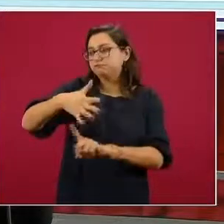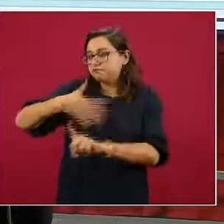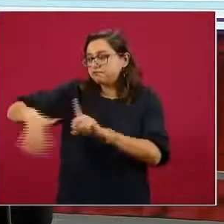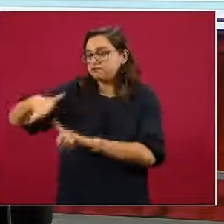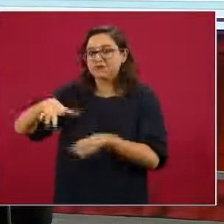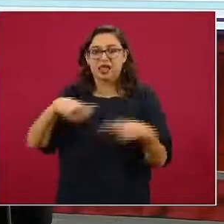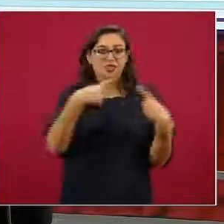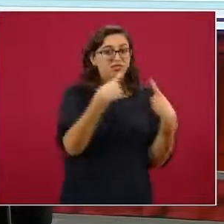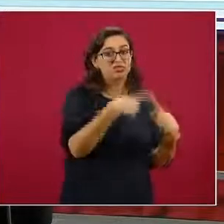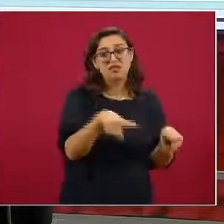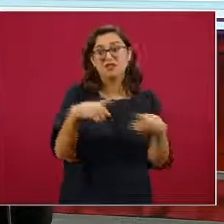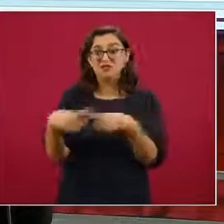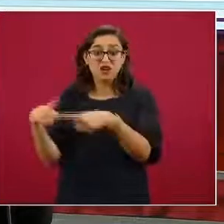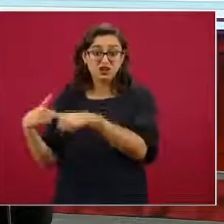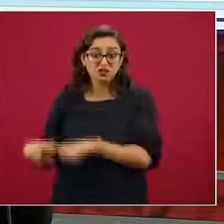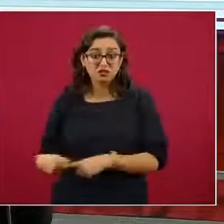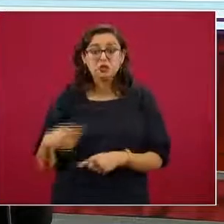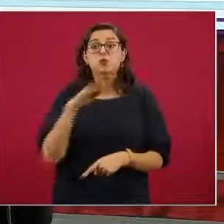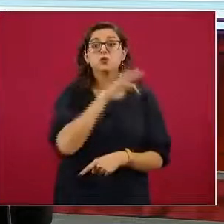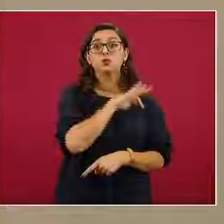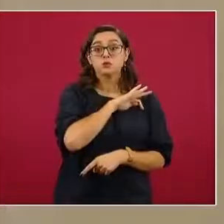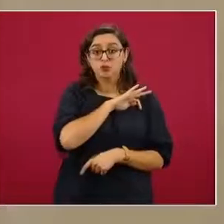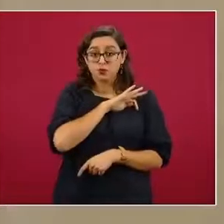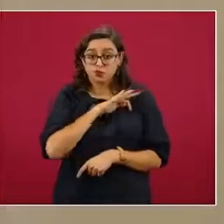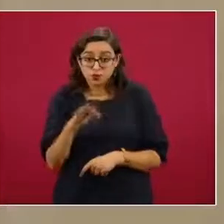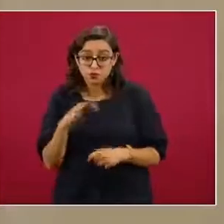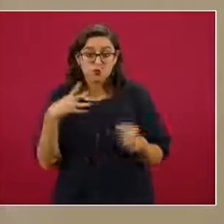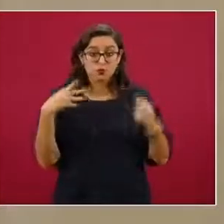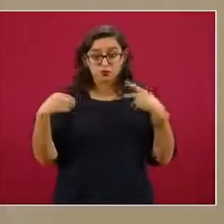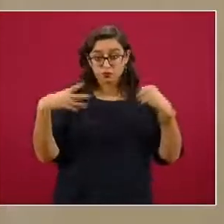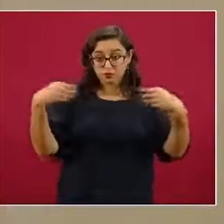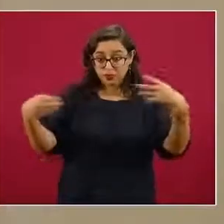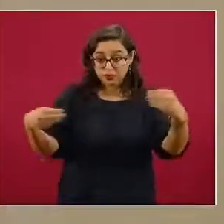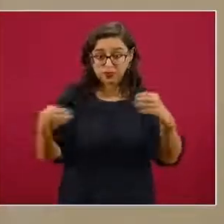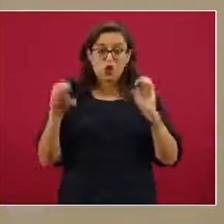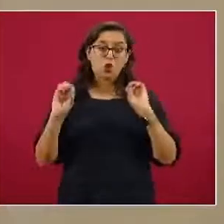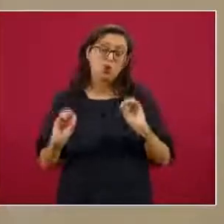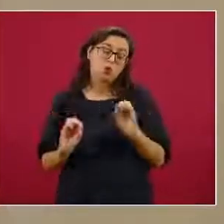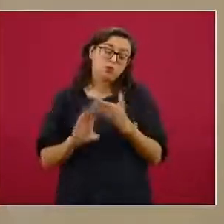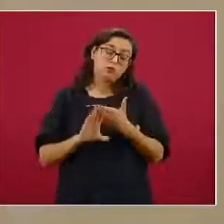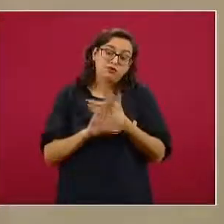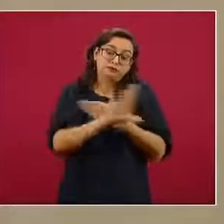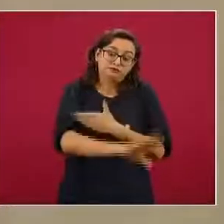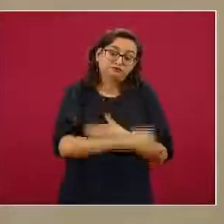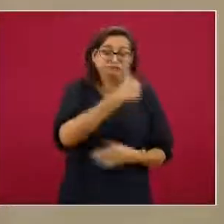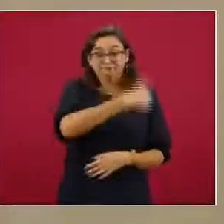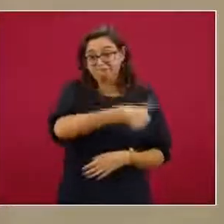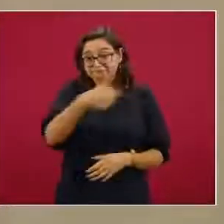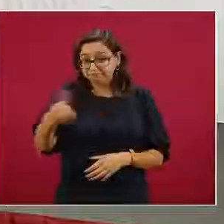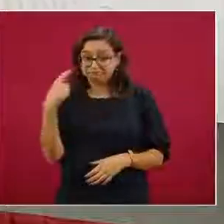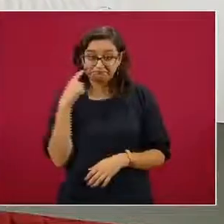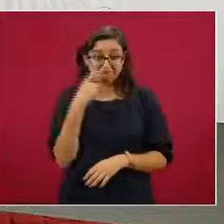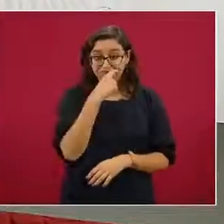puede contribuir a los contagios o a evitar los contagios. Eso no hay duda,